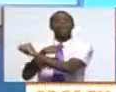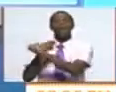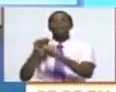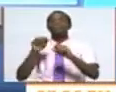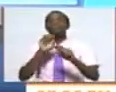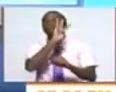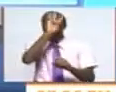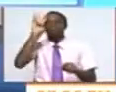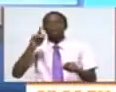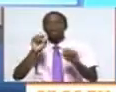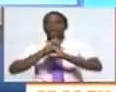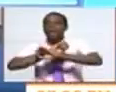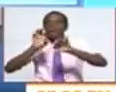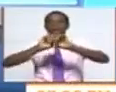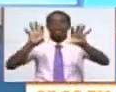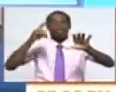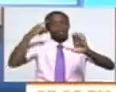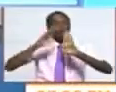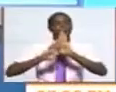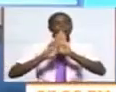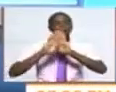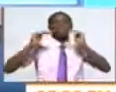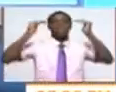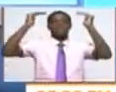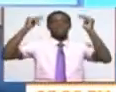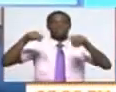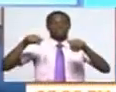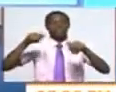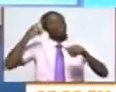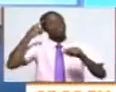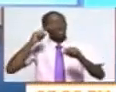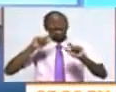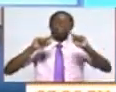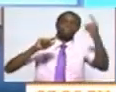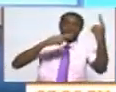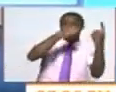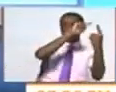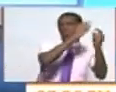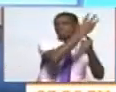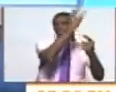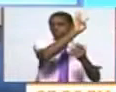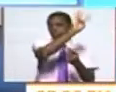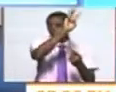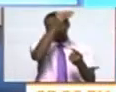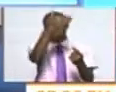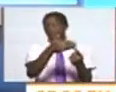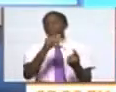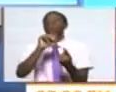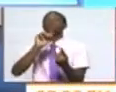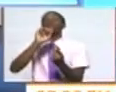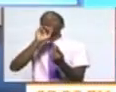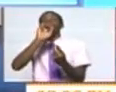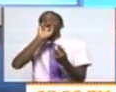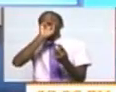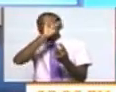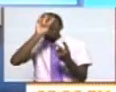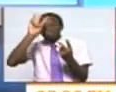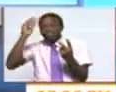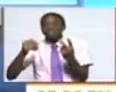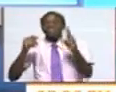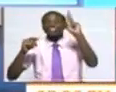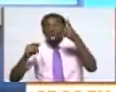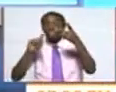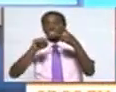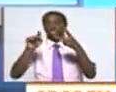digital progresista de este país. La Iguana es el segundo medio de comunicación exclusivamente digital de este país